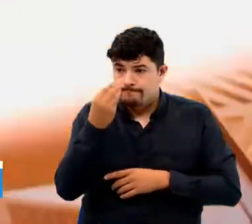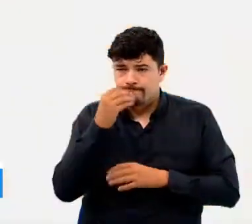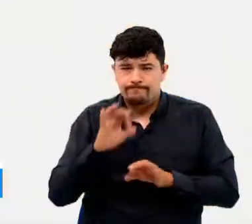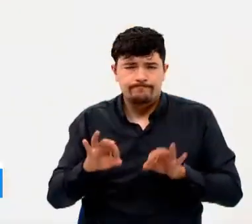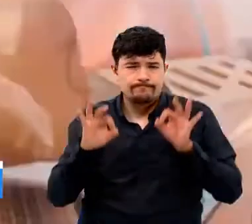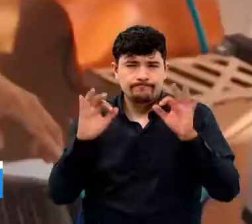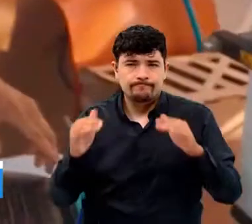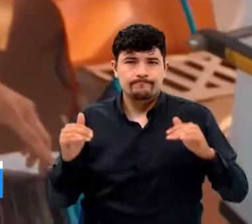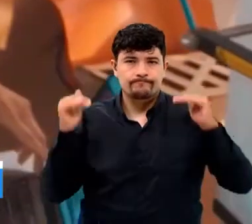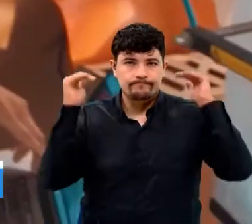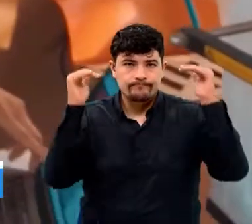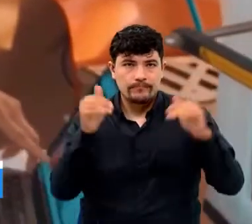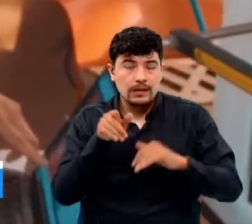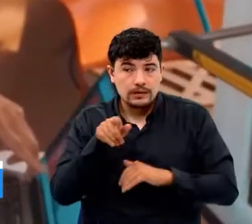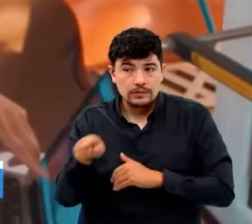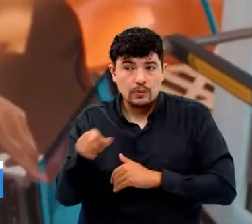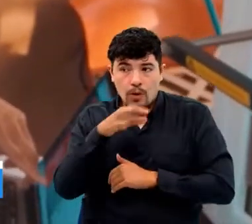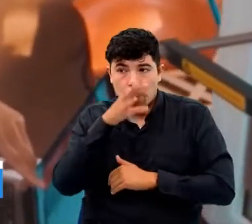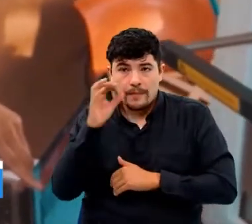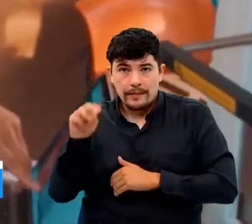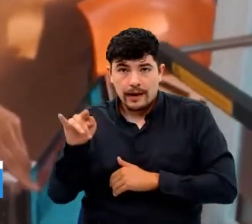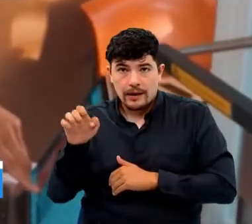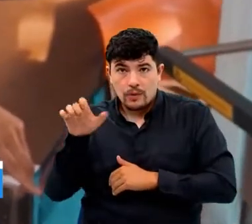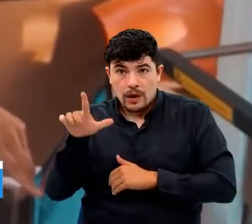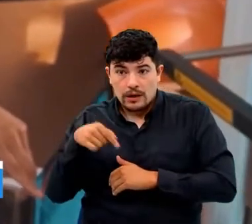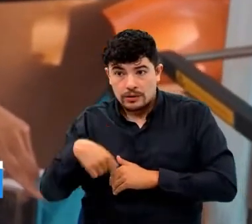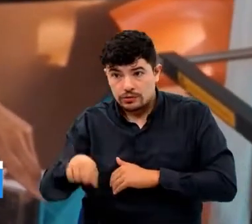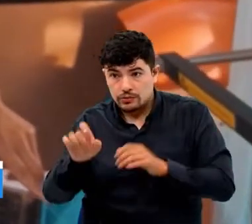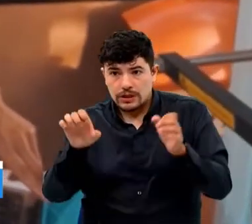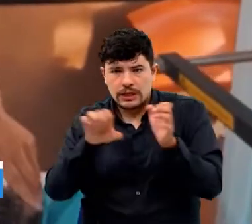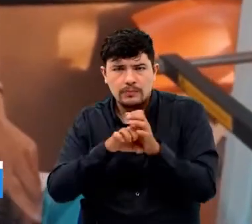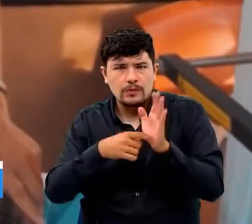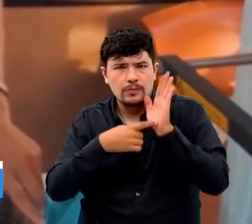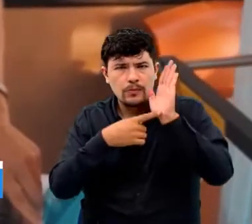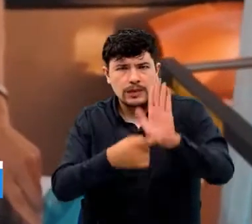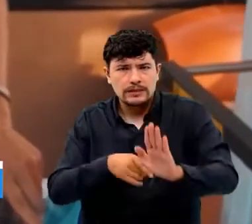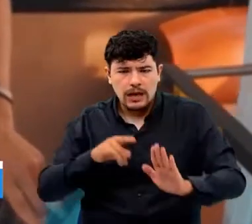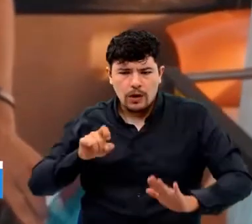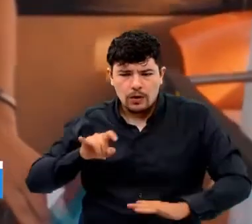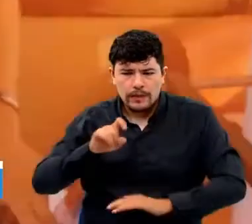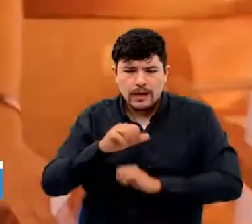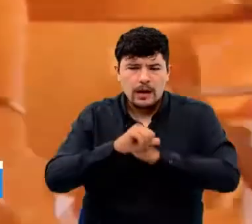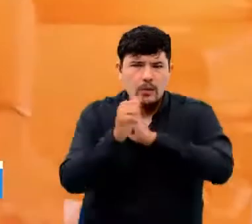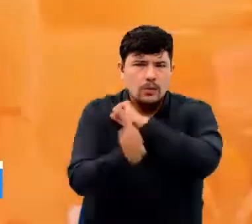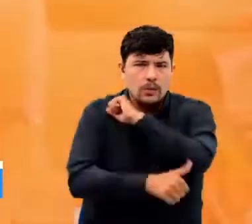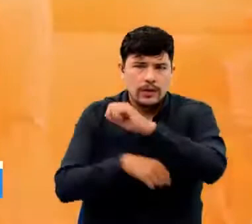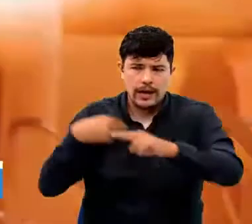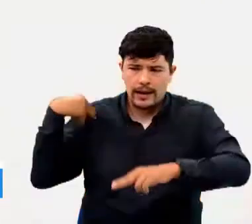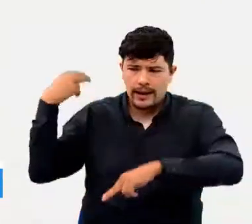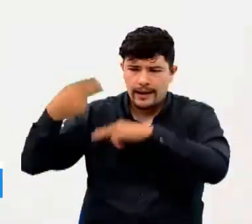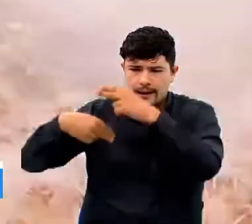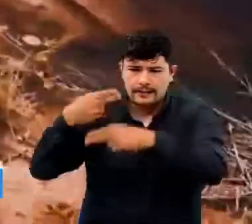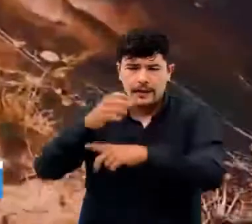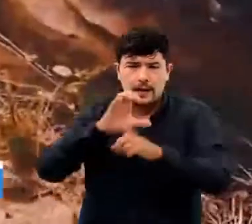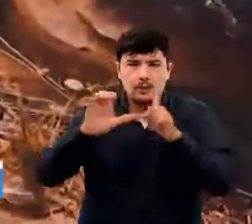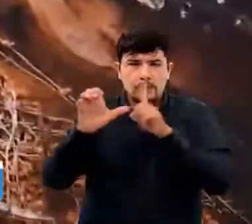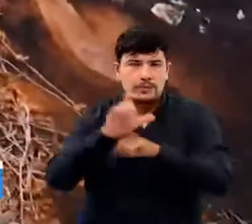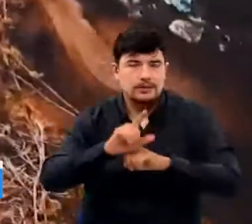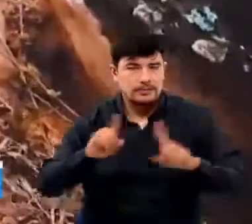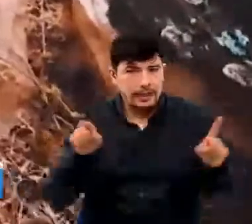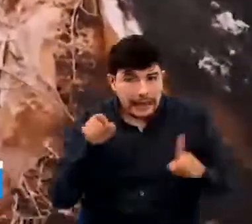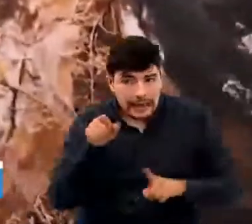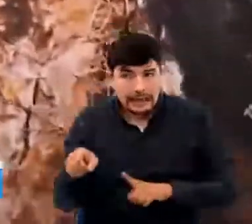Y es así como Manuel y su equipo muestran que las hormigas culonas son más que una herencia cultural y que en sí los insectos no